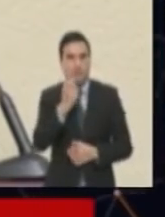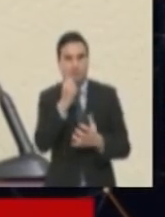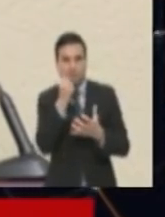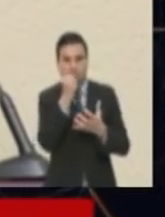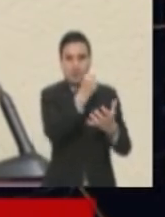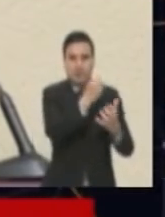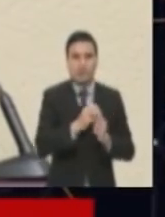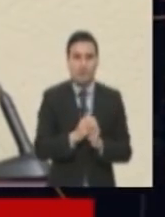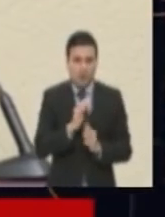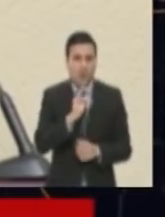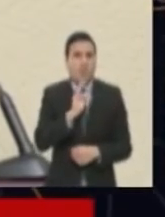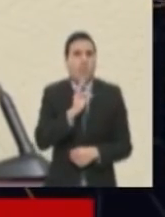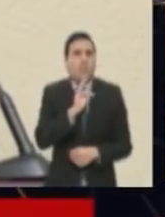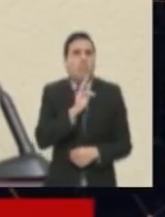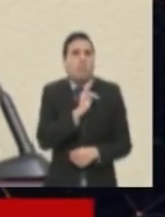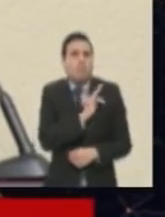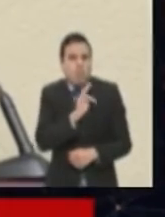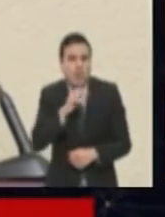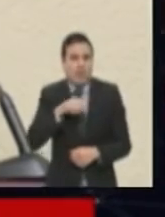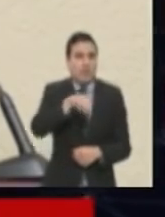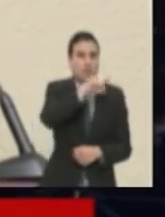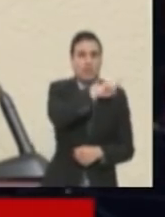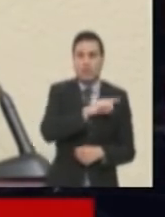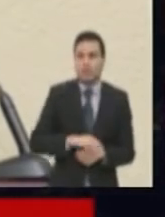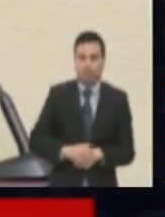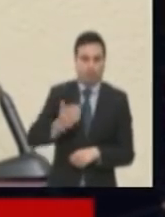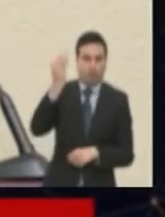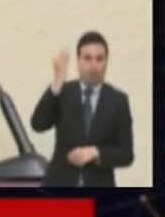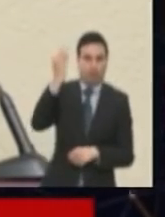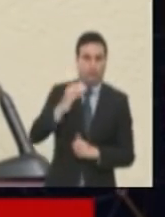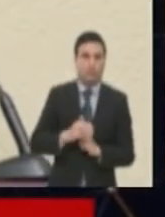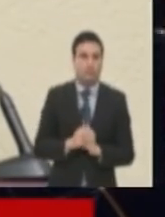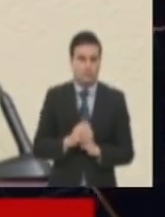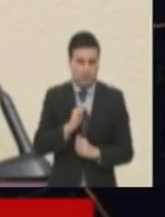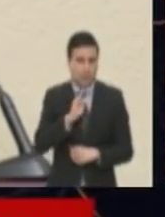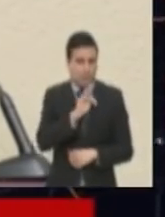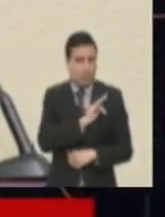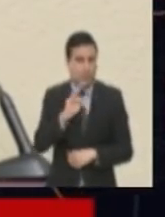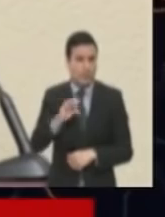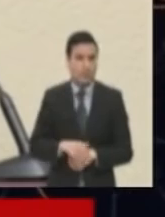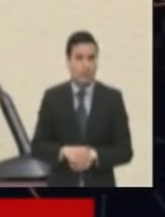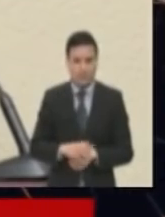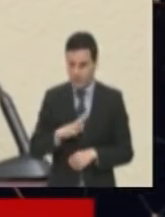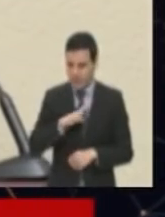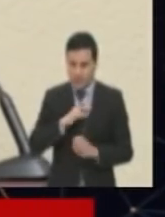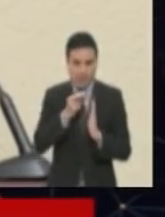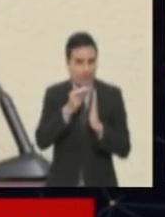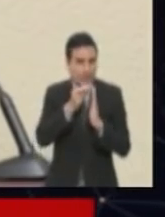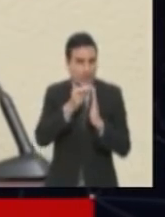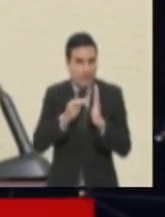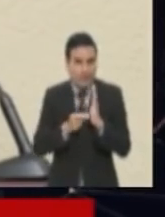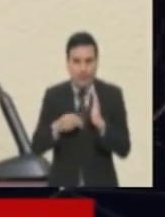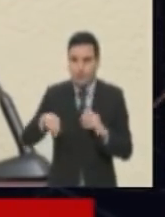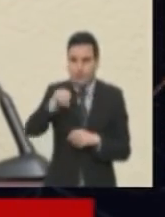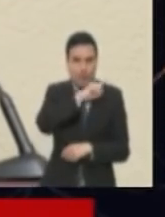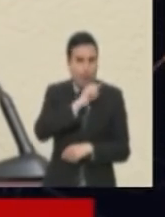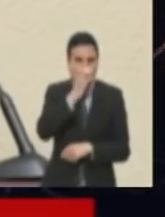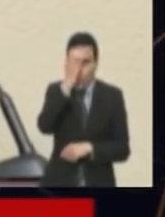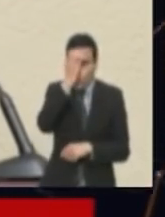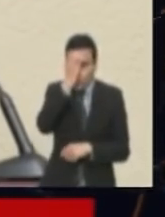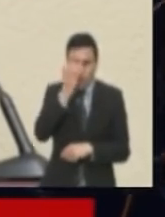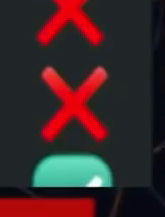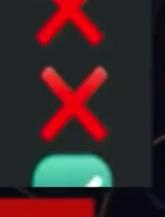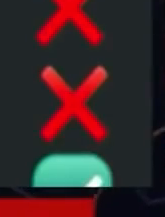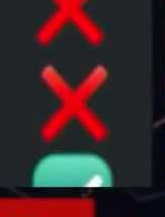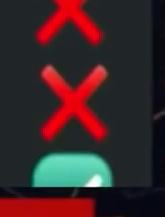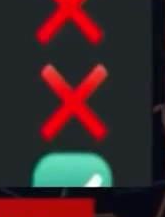plena autonomía de la Cámara de Diputados, y tampoco se podría convocar a un periodo extraordinario solo para